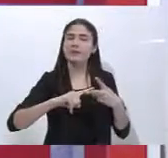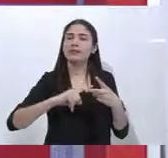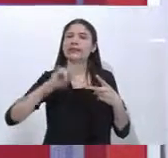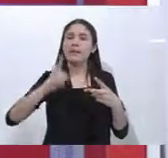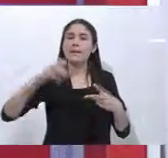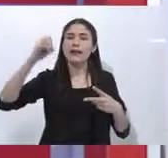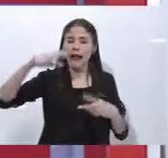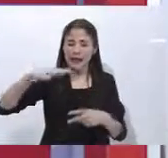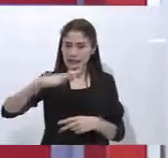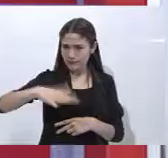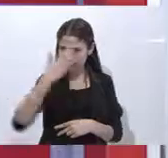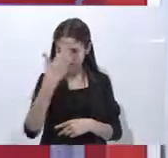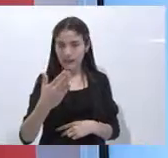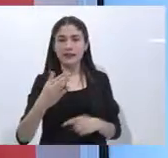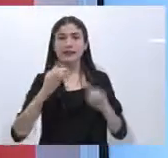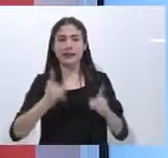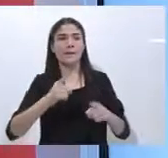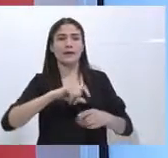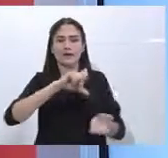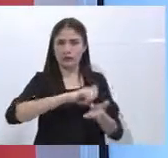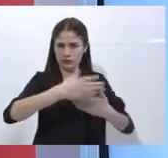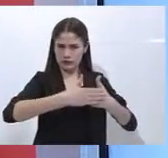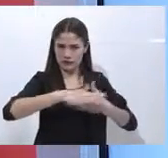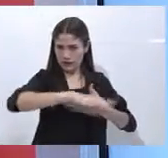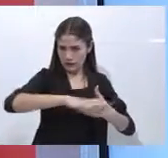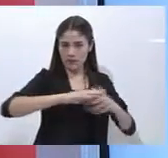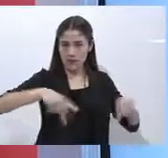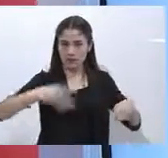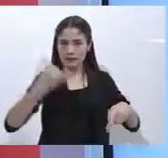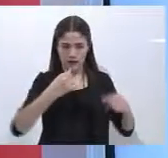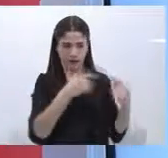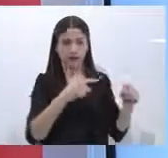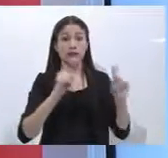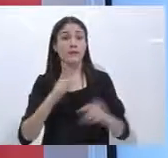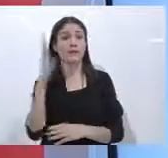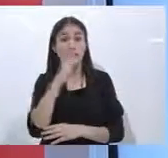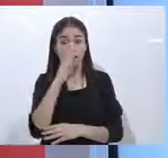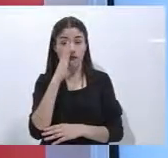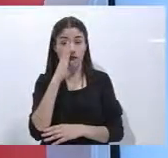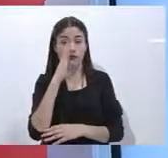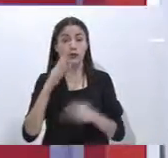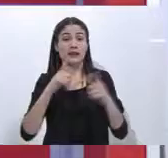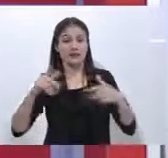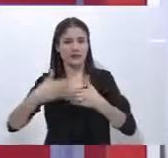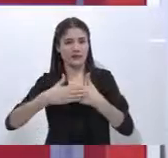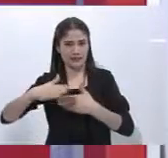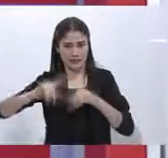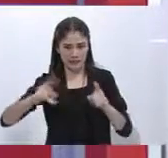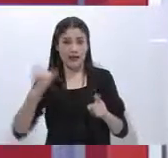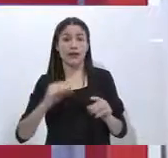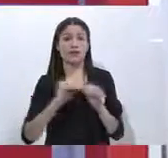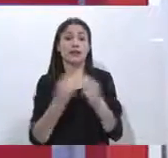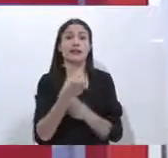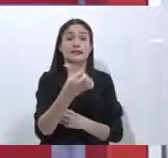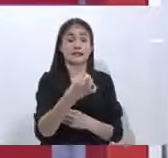municipalidad de asunción sonorenses a lorenzo y también abasto norte abasto norte perfecto 6 lugares entonces viceministro